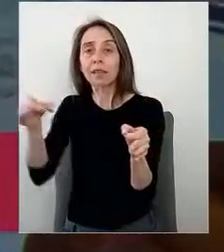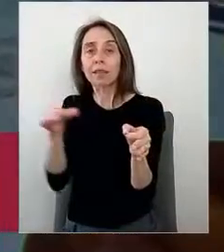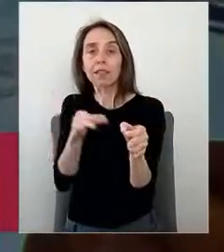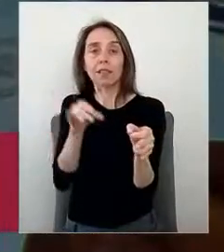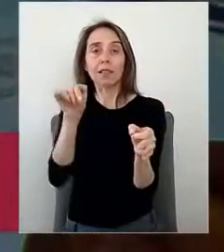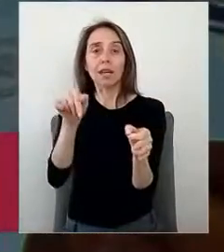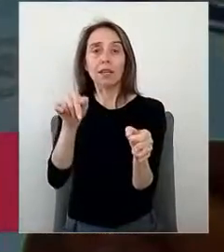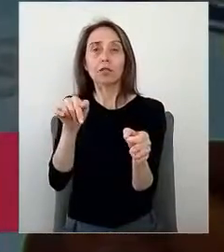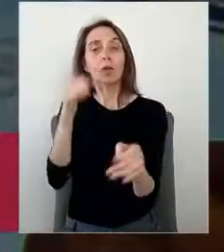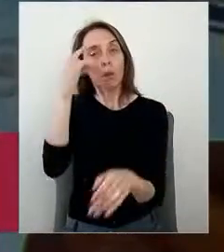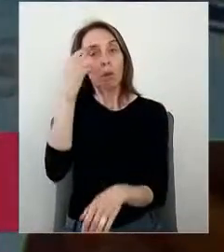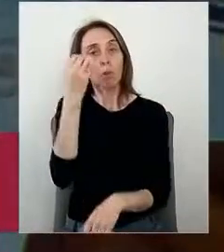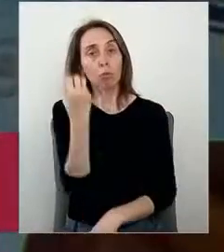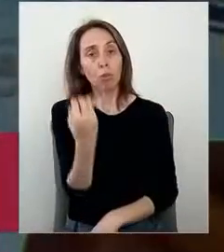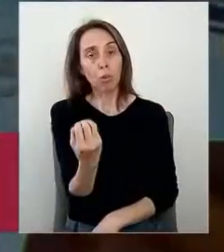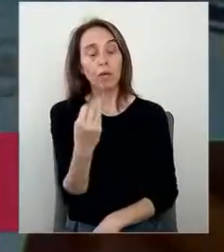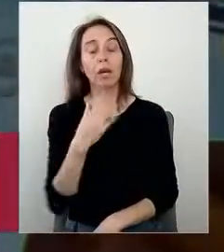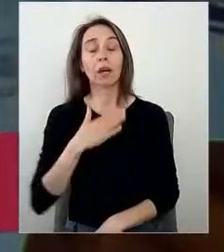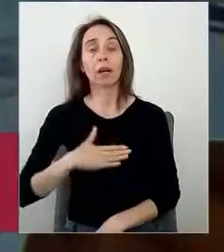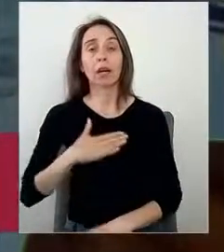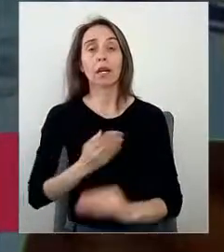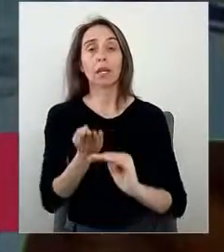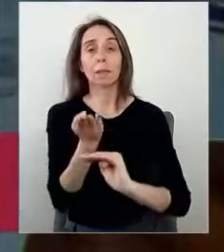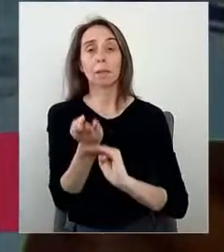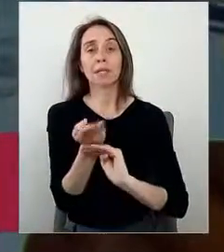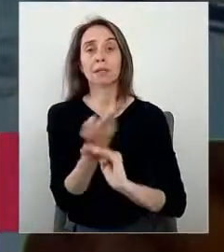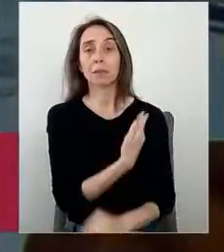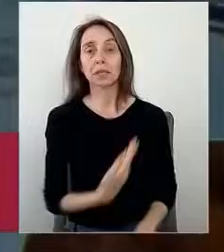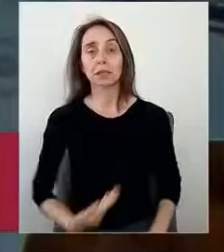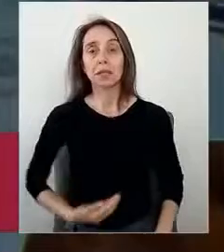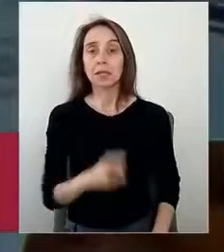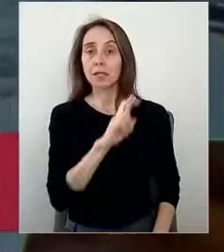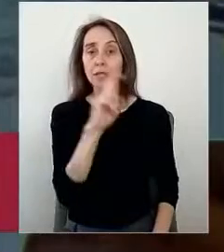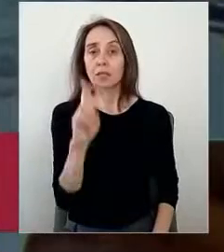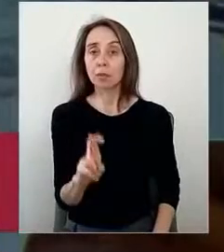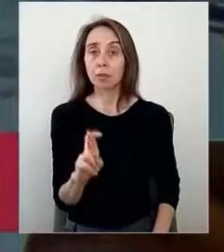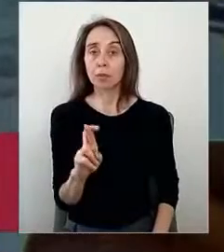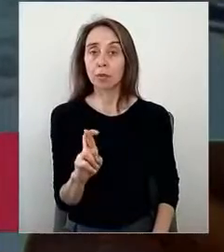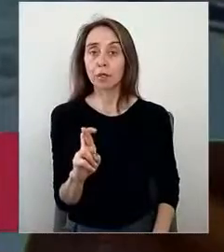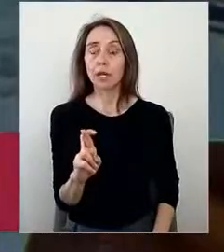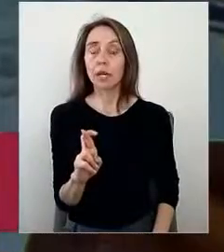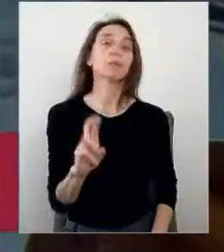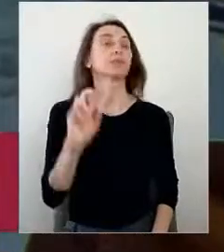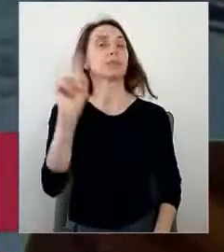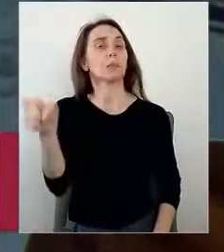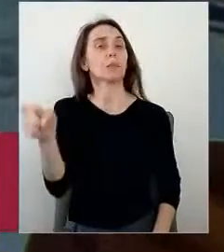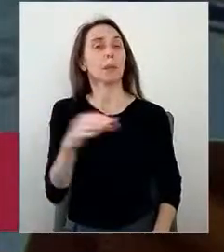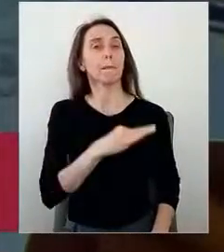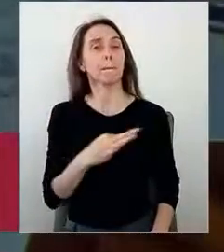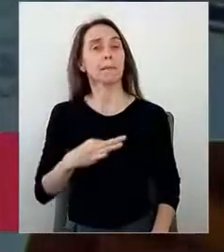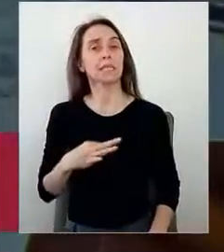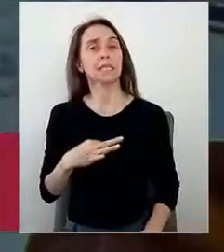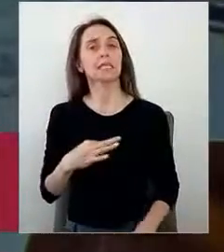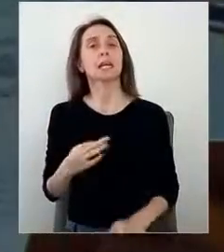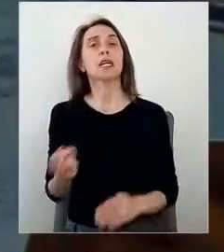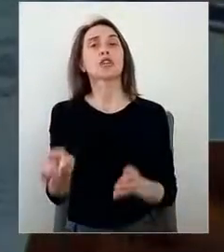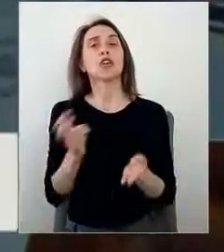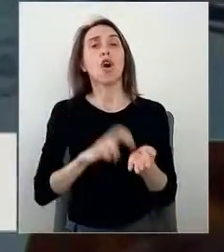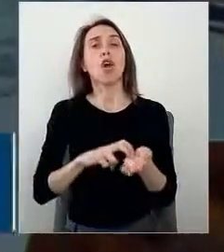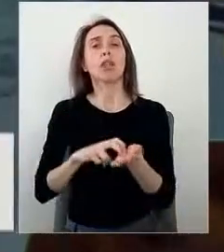quiera solicitar al Presidente de la República que instruya al Ministerio de Transporte y Telecomunicaciones,